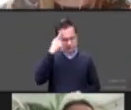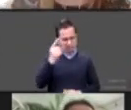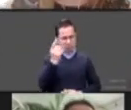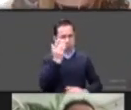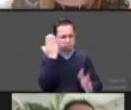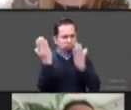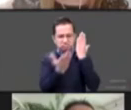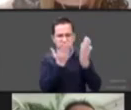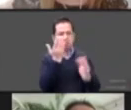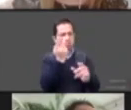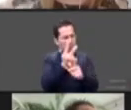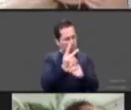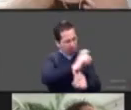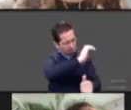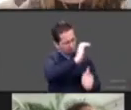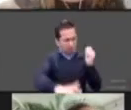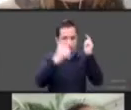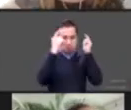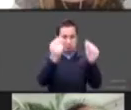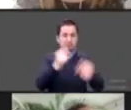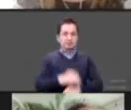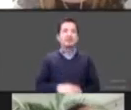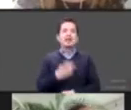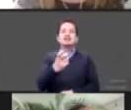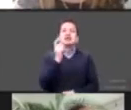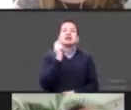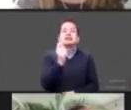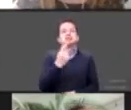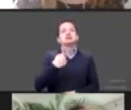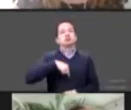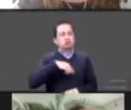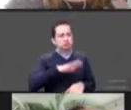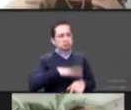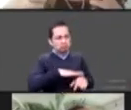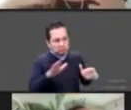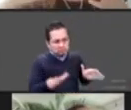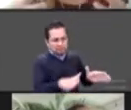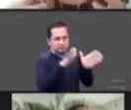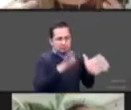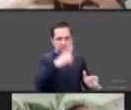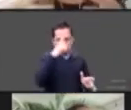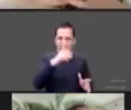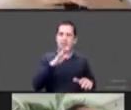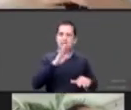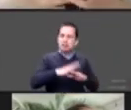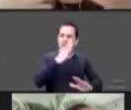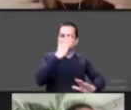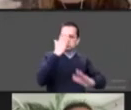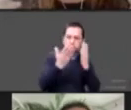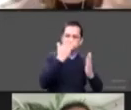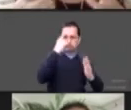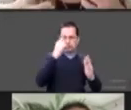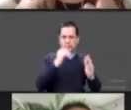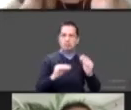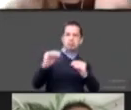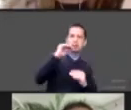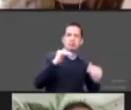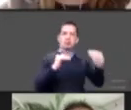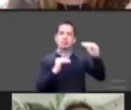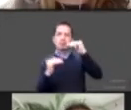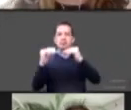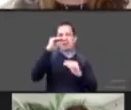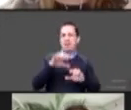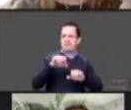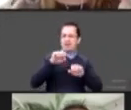de la decisión individual, que es la que reforzamos en nuestros programas. Con el arropo, con el trabajo